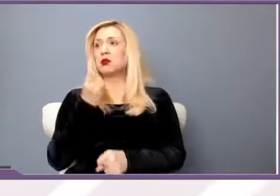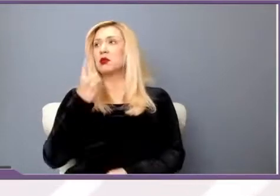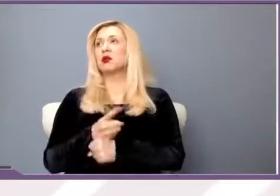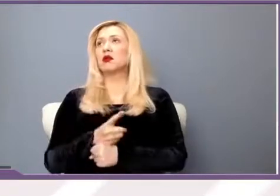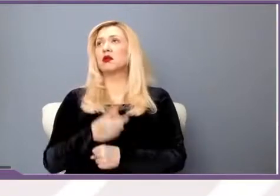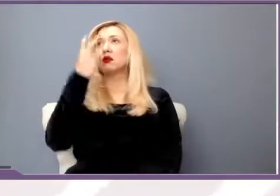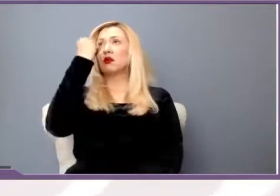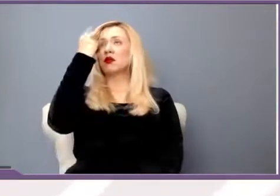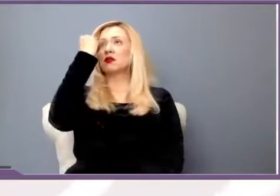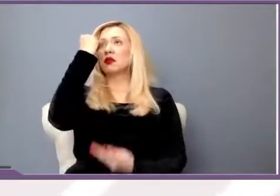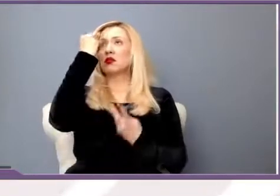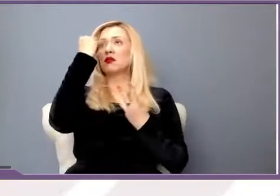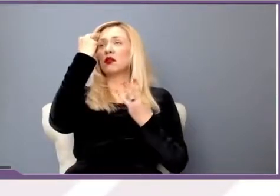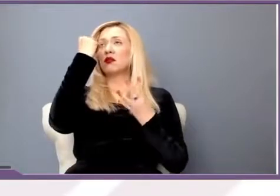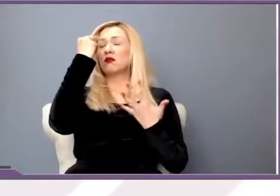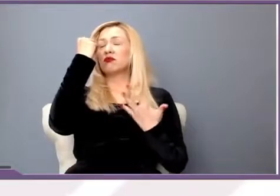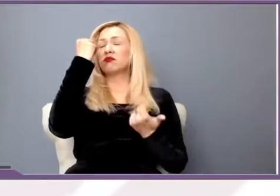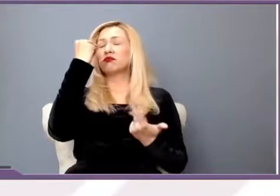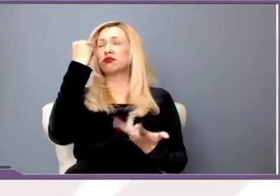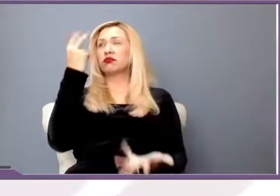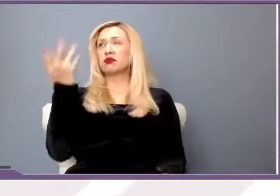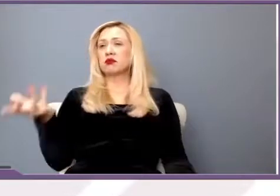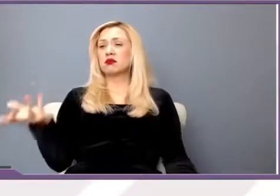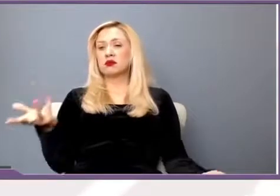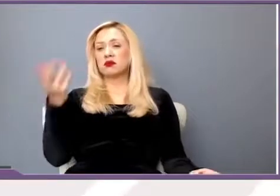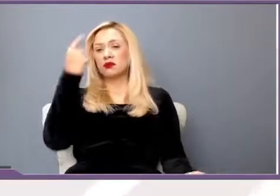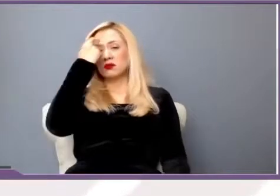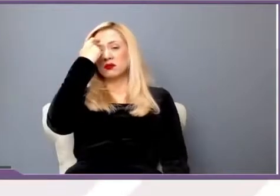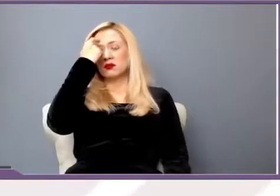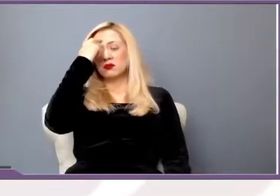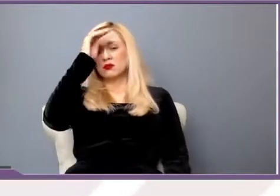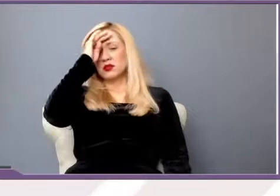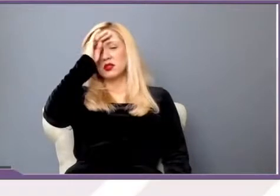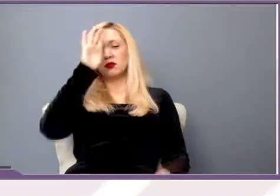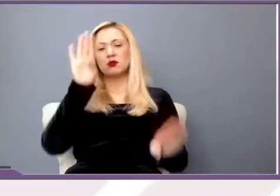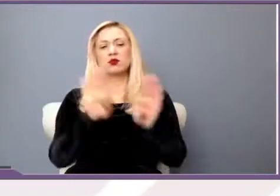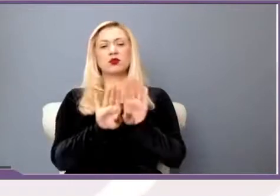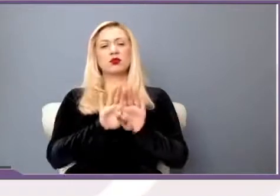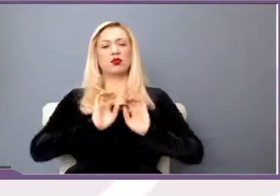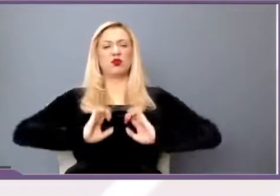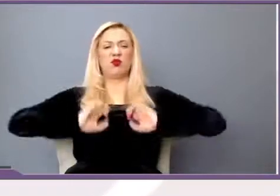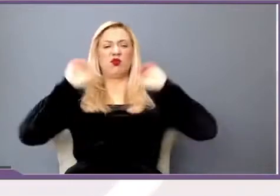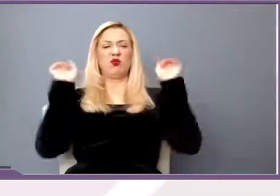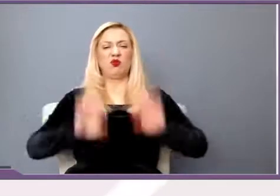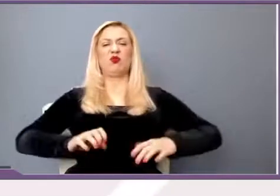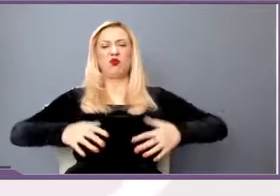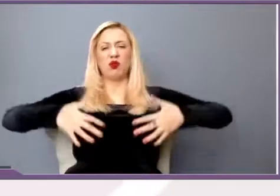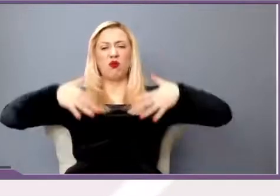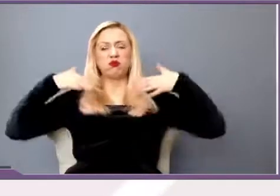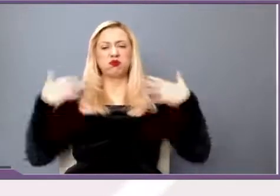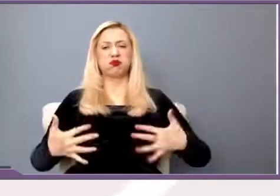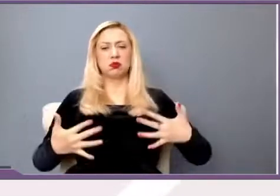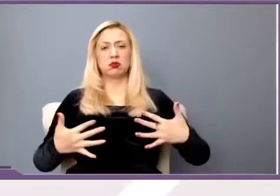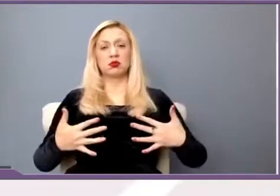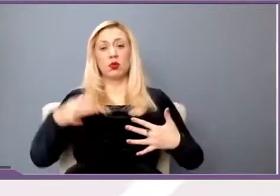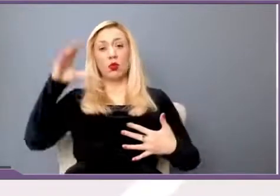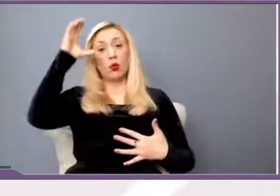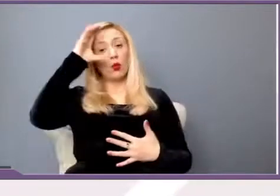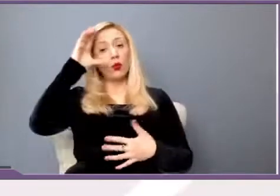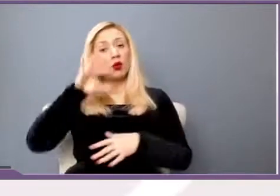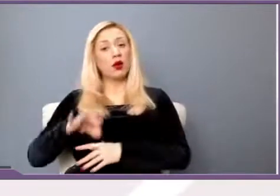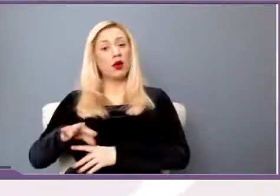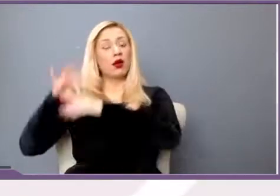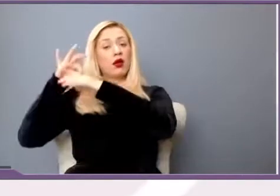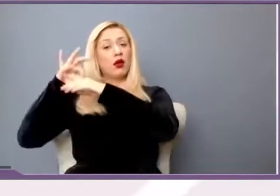son elementos que nos sirven para repensar la gordofobia como no solamente un tema cultural, sino un